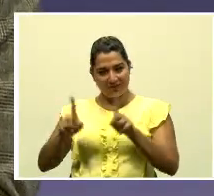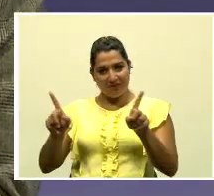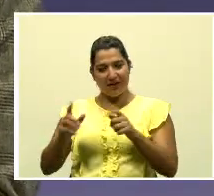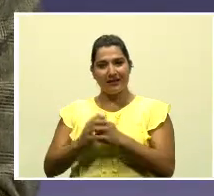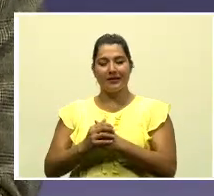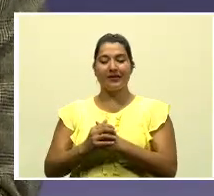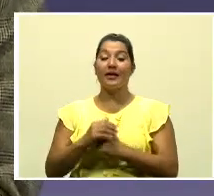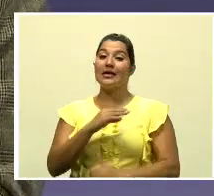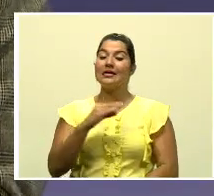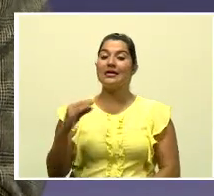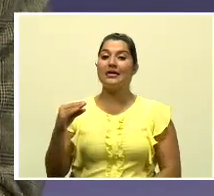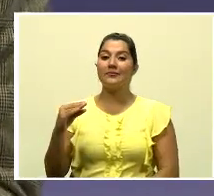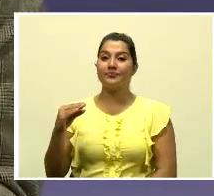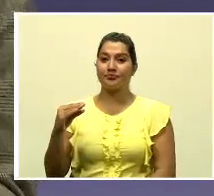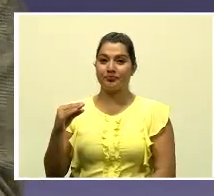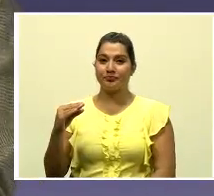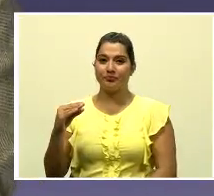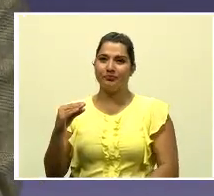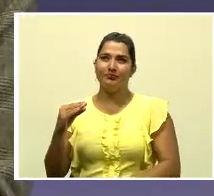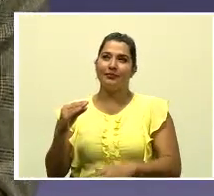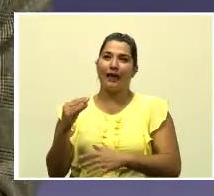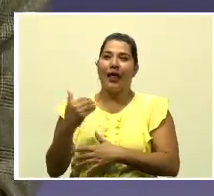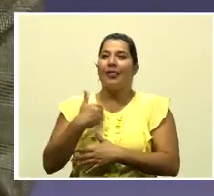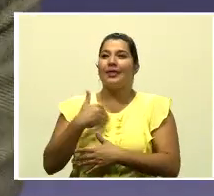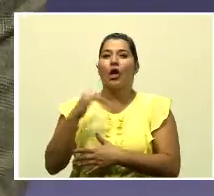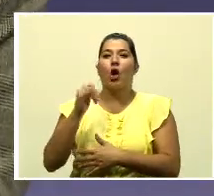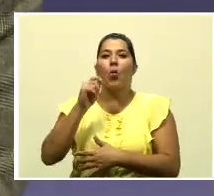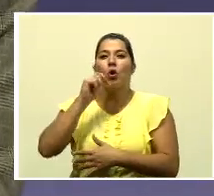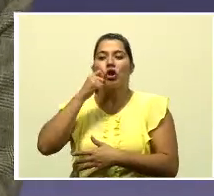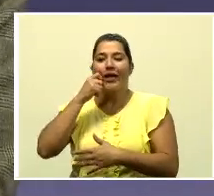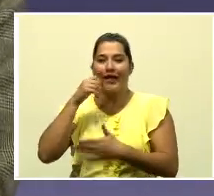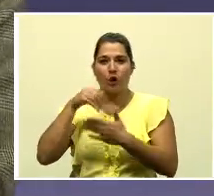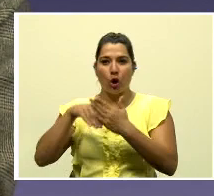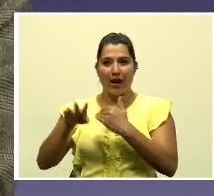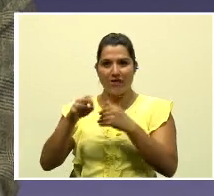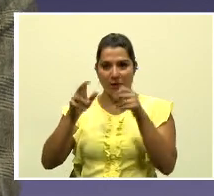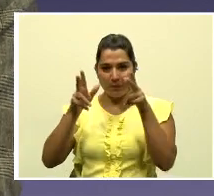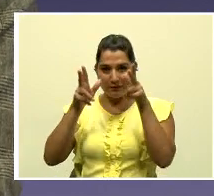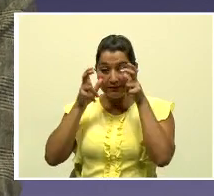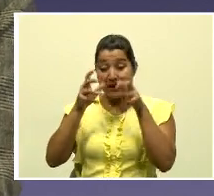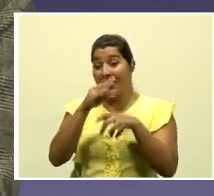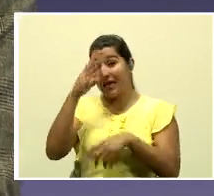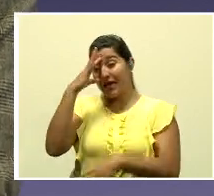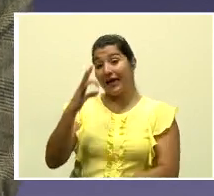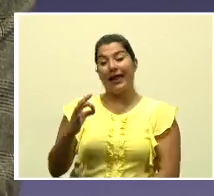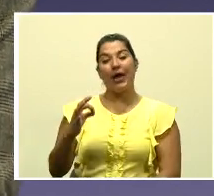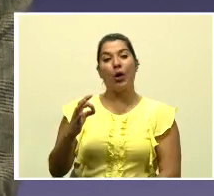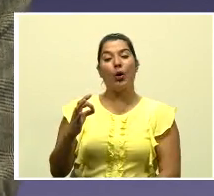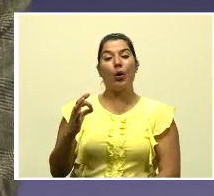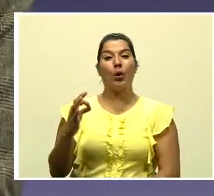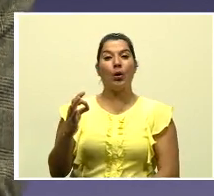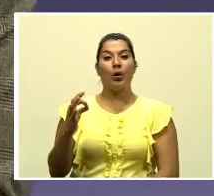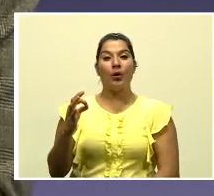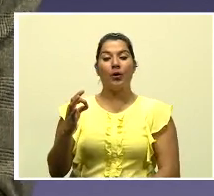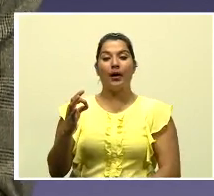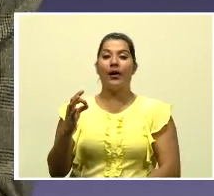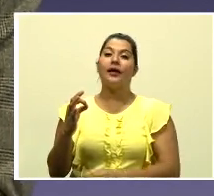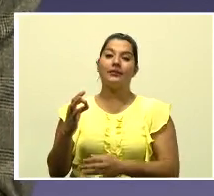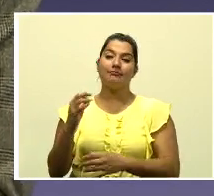la imagen, hay ciertos códigos, ¿no? en imagen. Y es cierto que la frecuentación